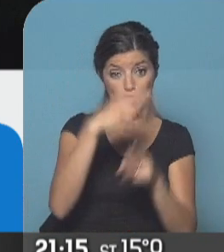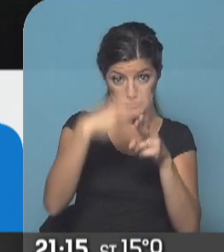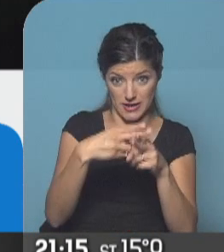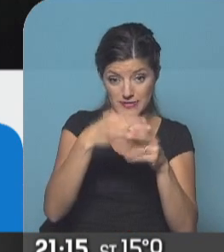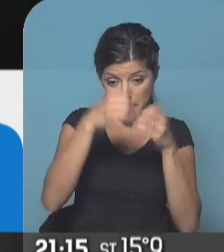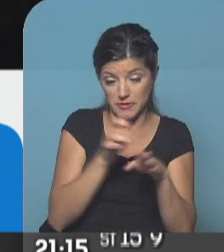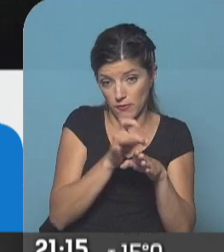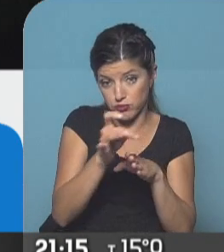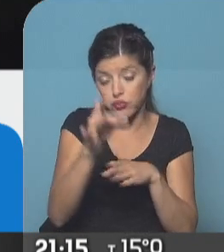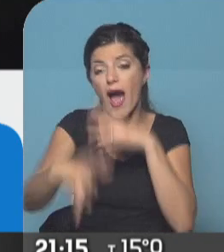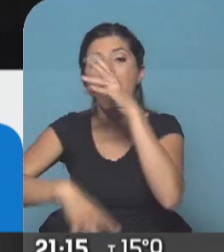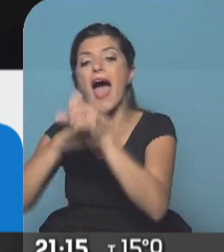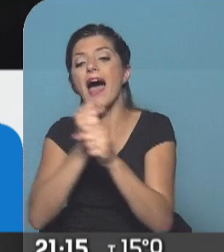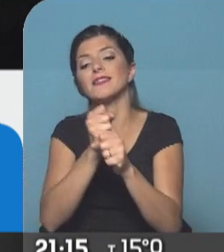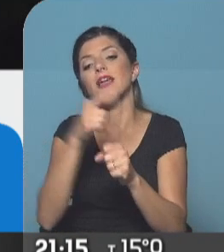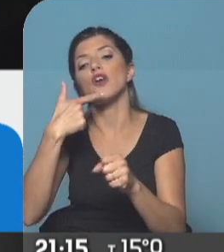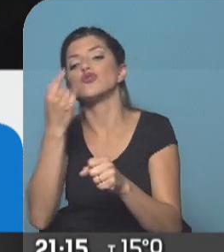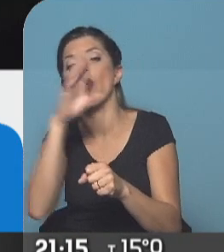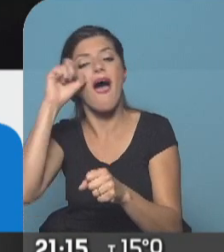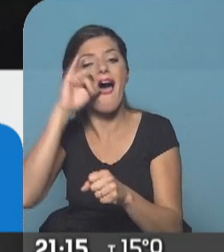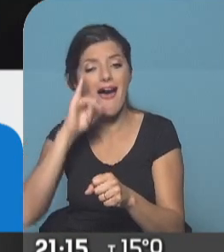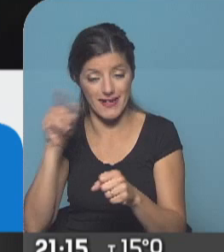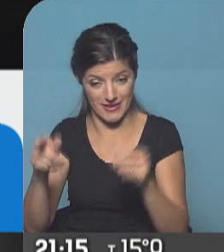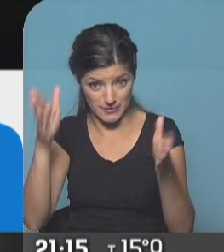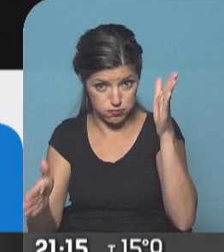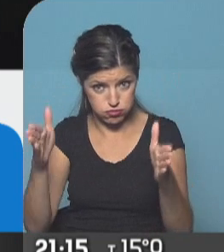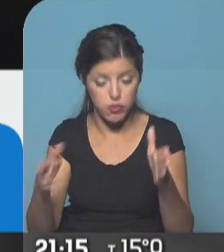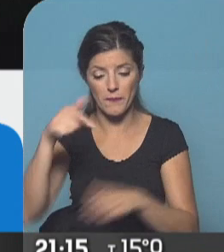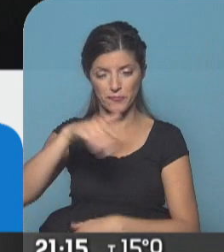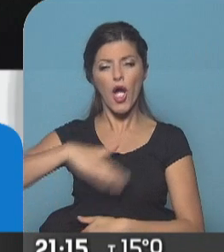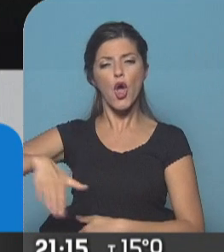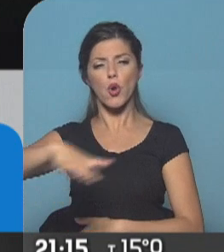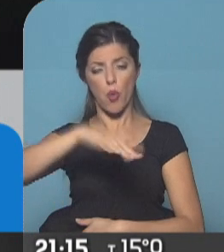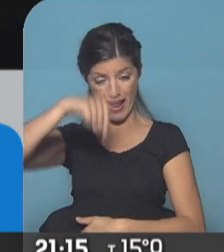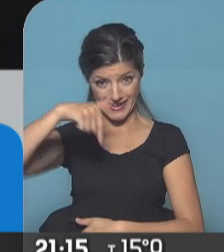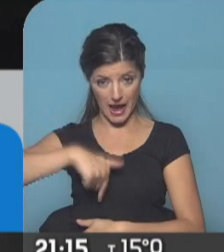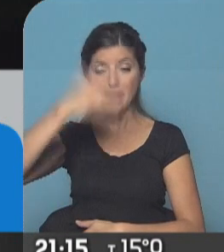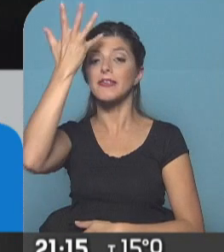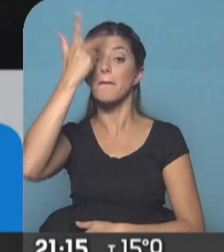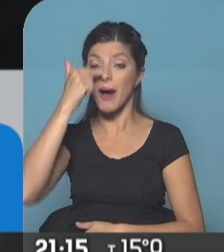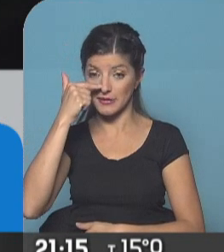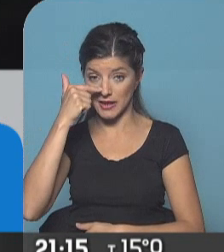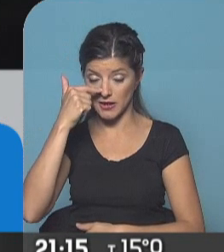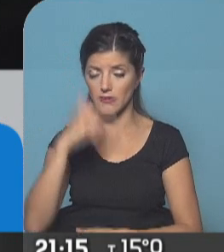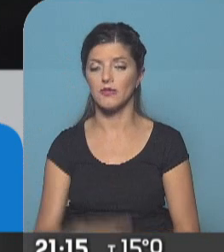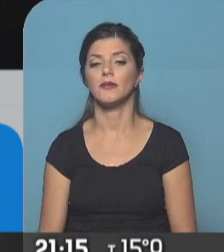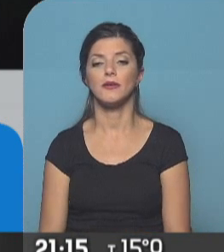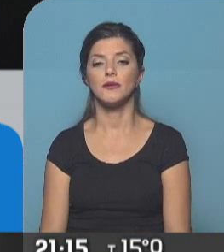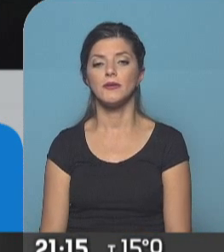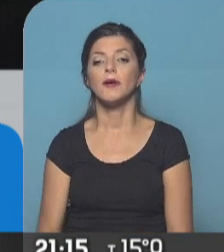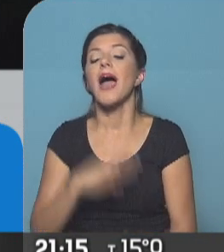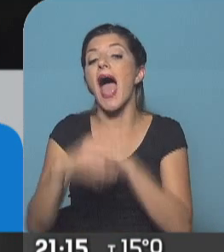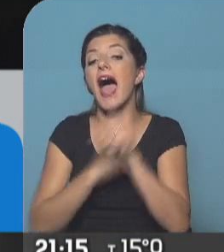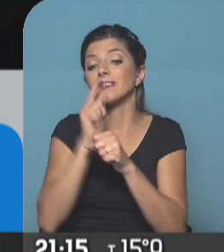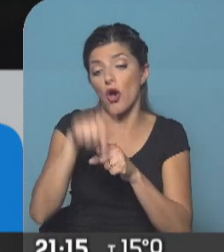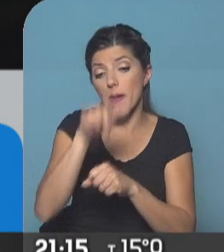josé león suárez nosotros nos encontramos en migueletes esto es partido de san martín decíamos hasta el momento no se han registrado víctimas